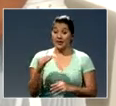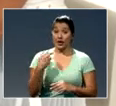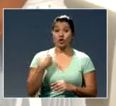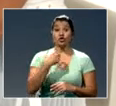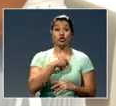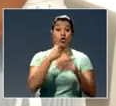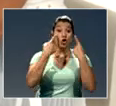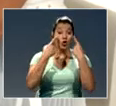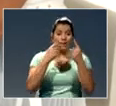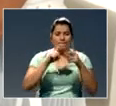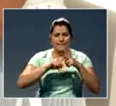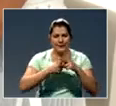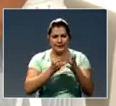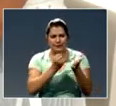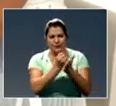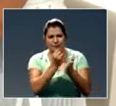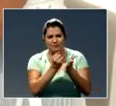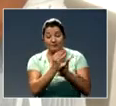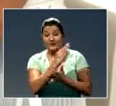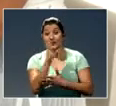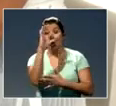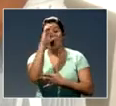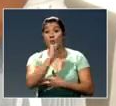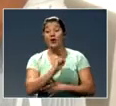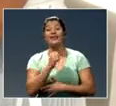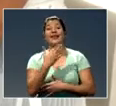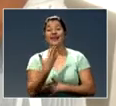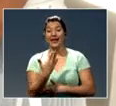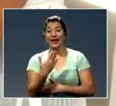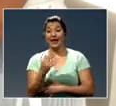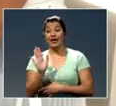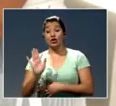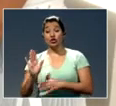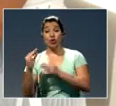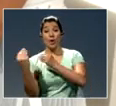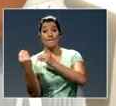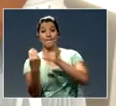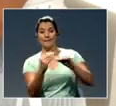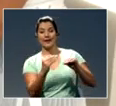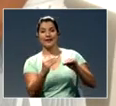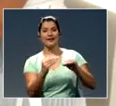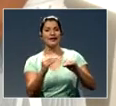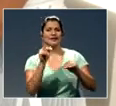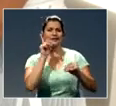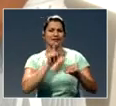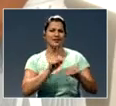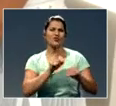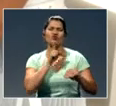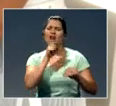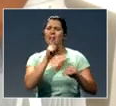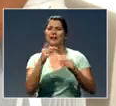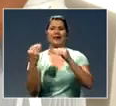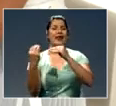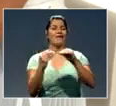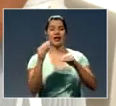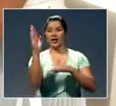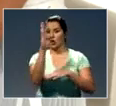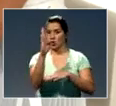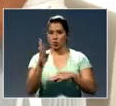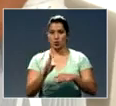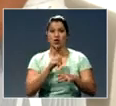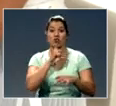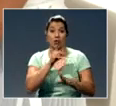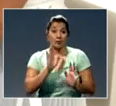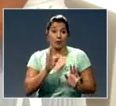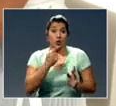logramos averiguar que en realidad esa venta fue un fraude por simulación. La venta nunca existió, al menos en lo que nos han dicho, porque no